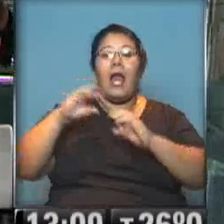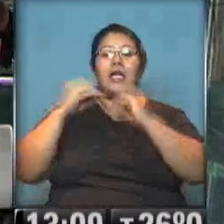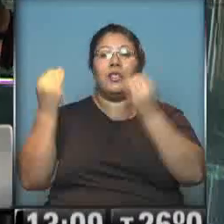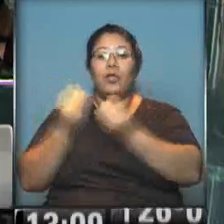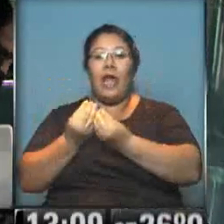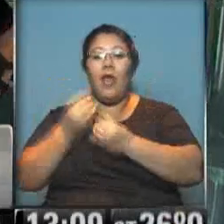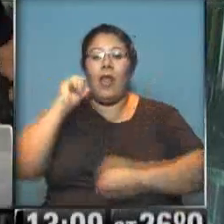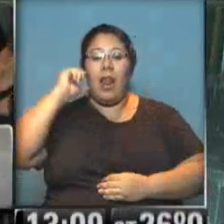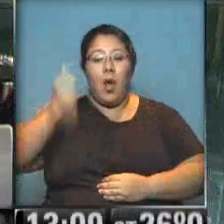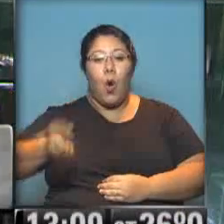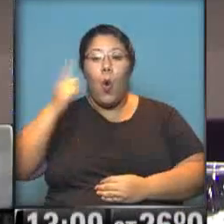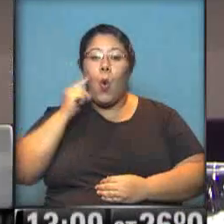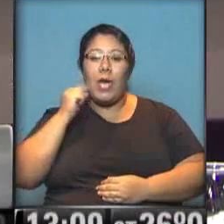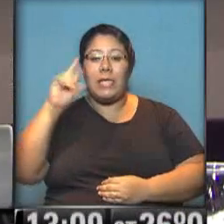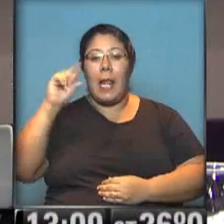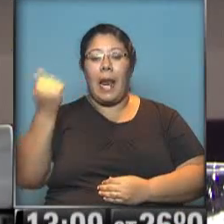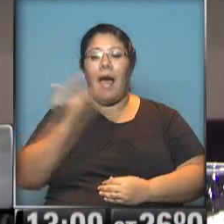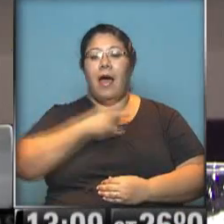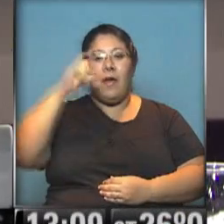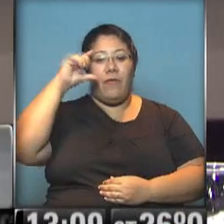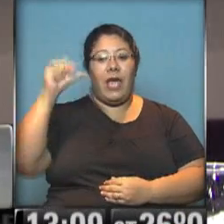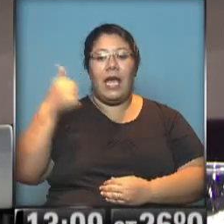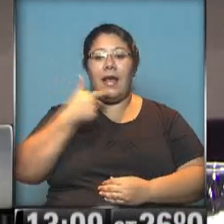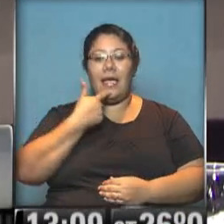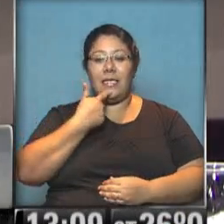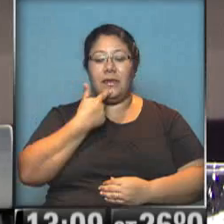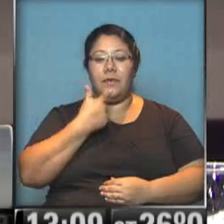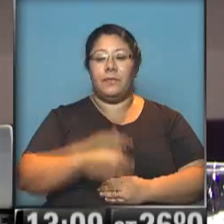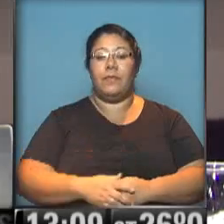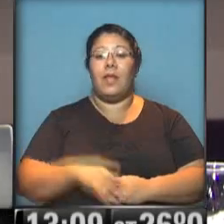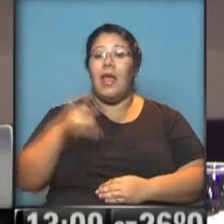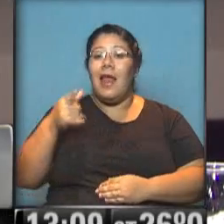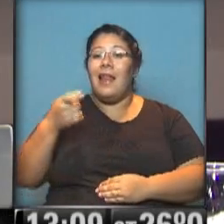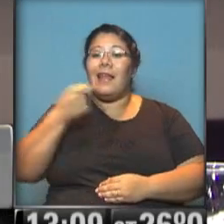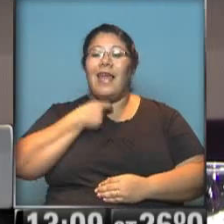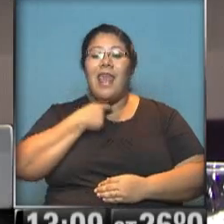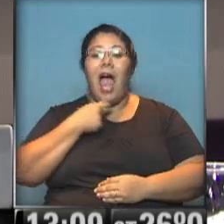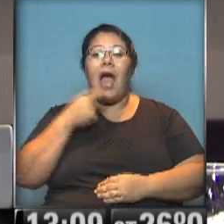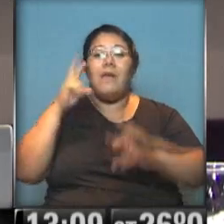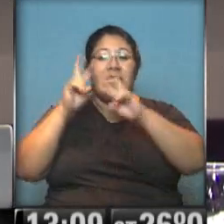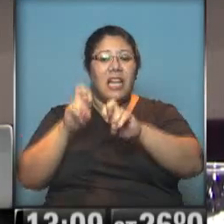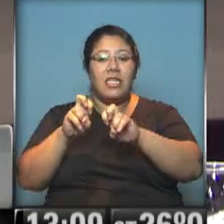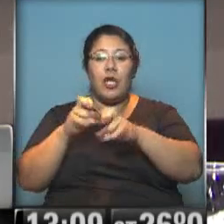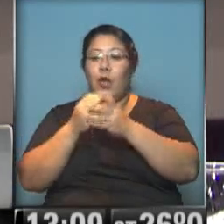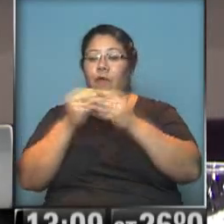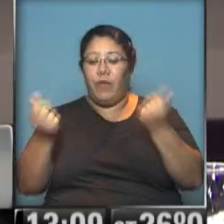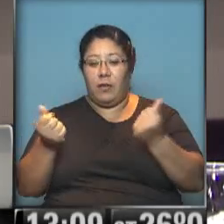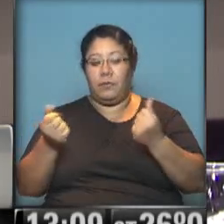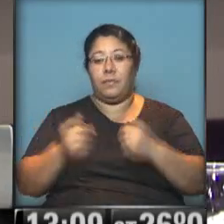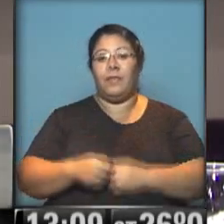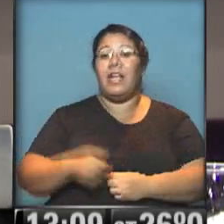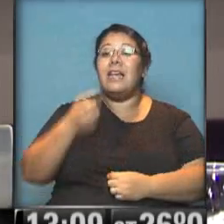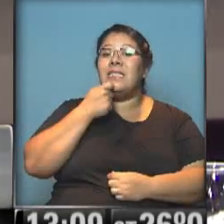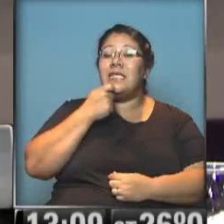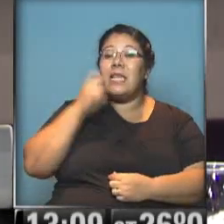actúa de una forma anticipada y prematura al querer cerrar esta investigación hay una cuestión muy básica si rafecas